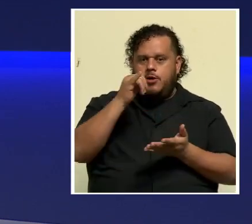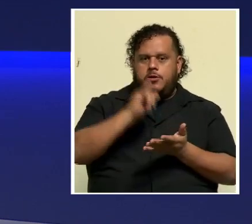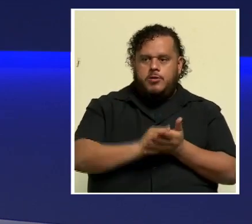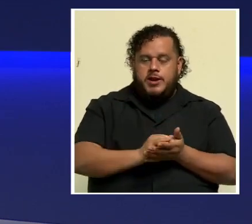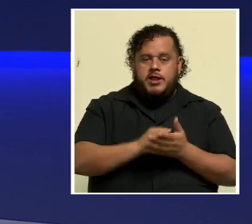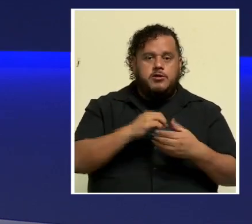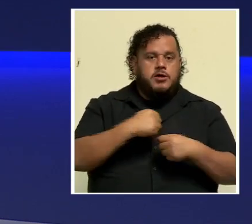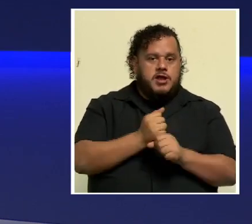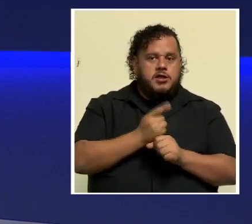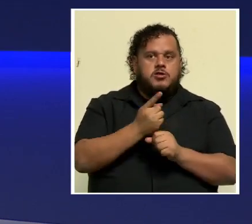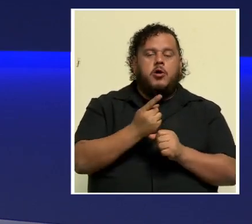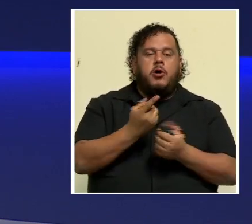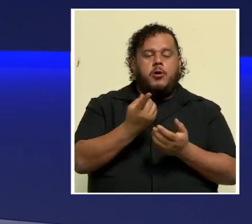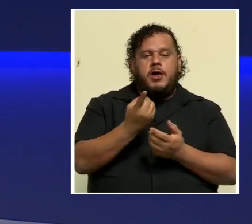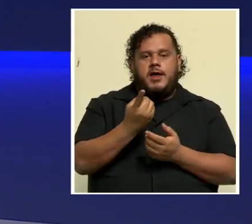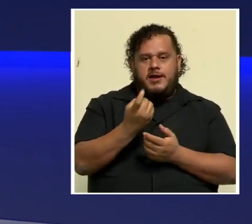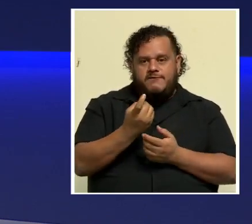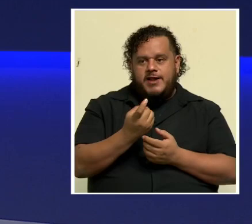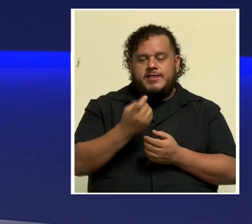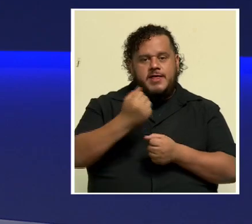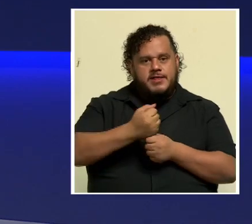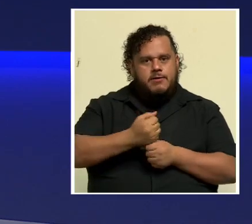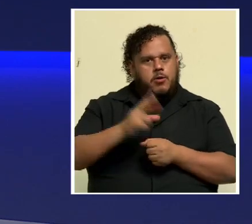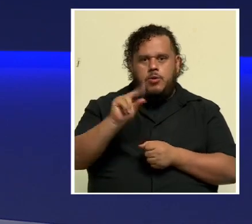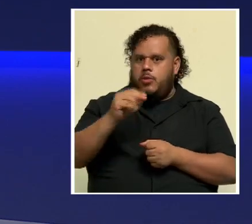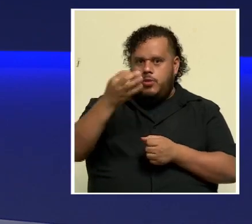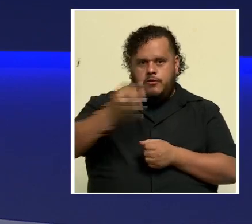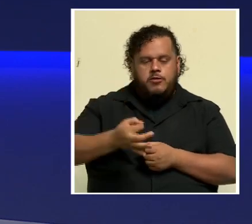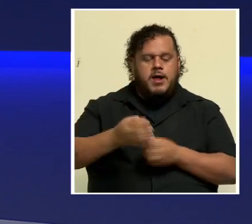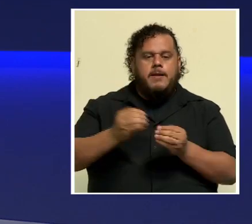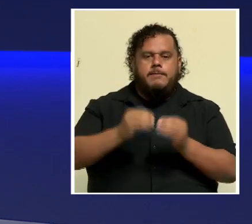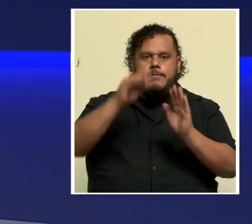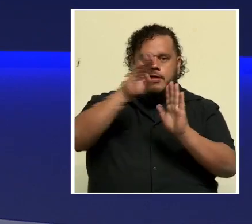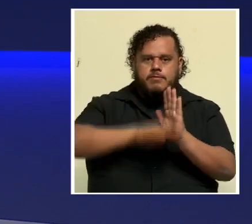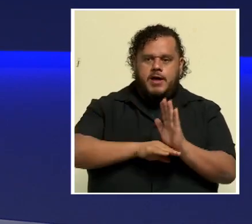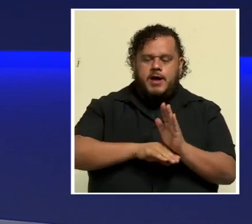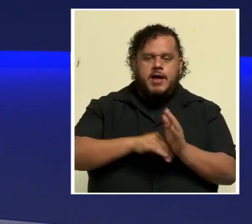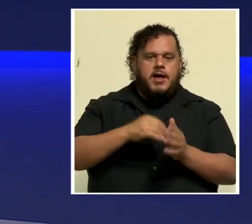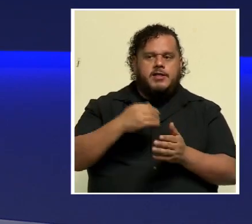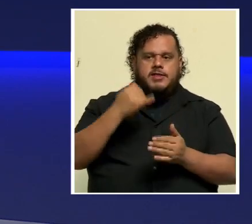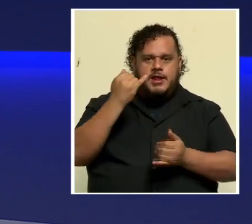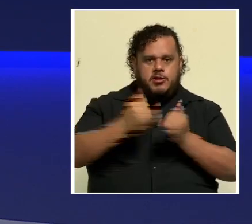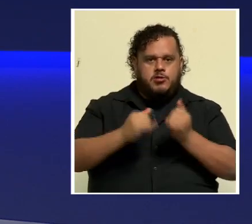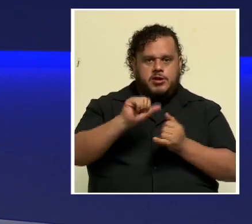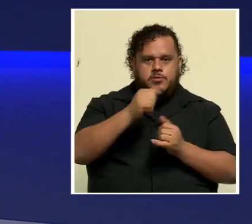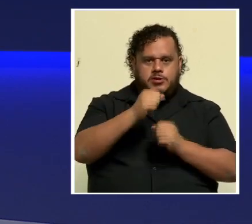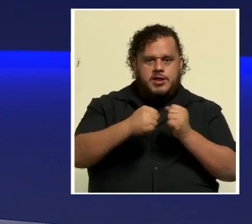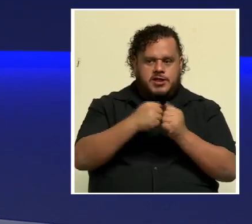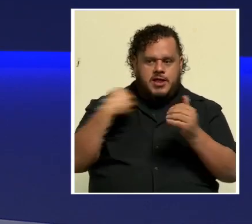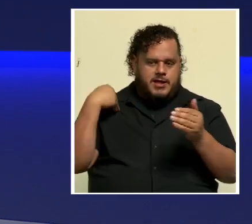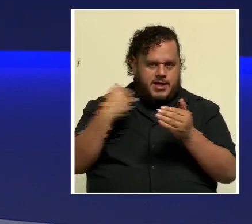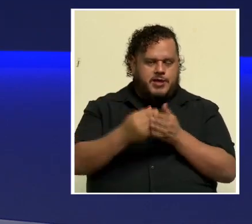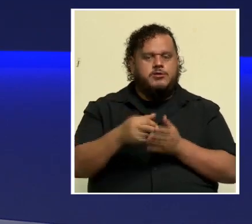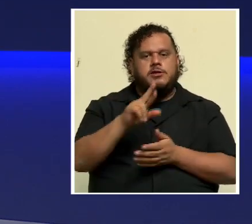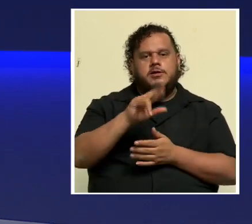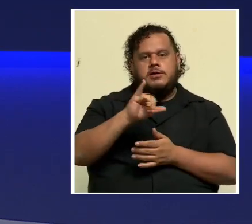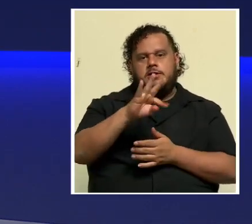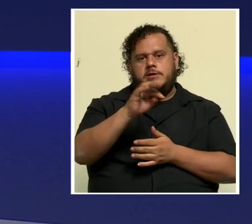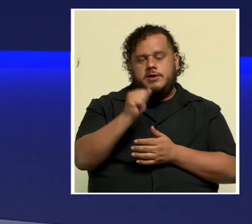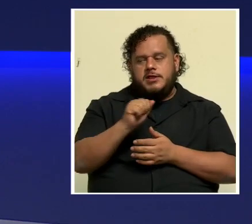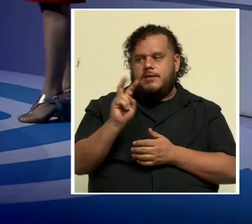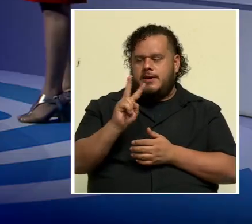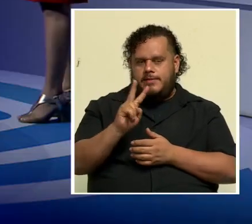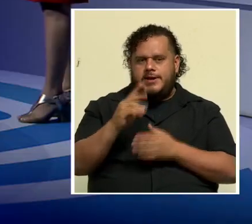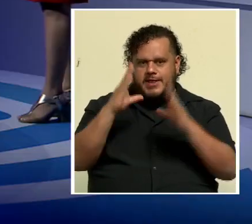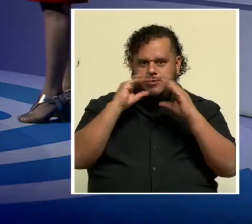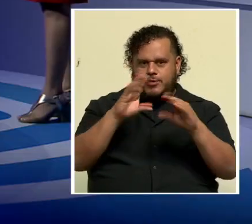provocó la cifra de empleo informal que fuera la más baja de la última década. La periodista Rita Valverde se encuentra en el estudio y